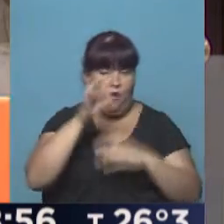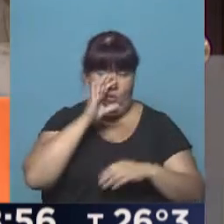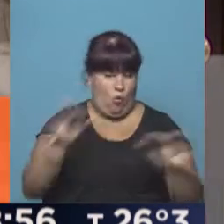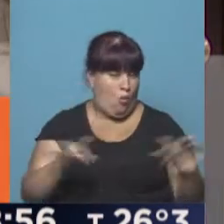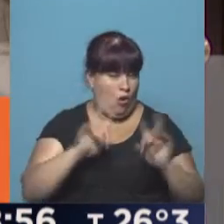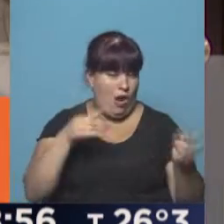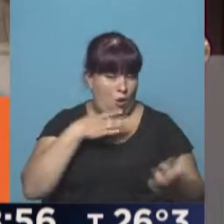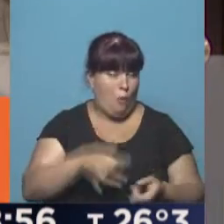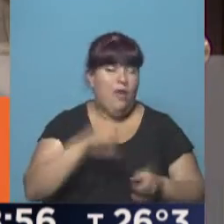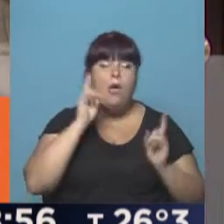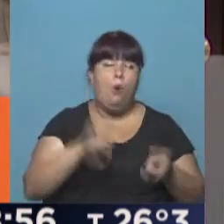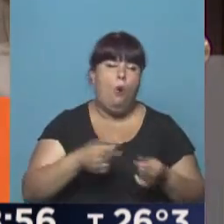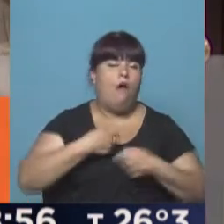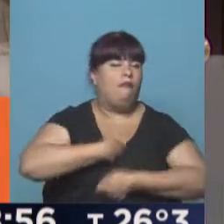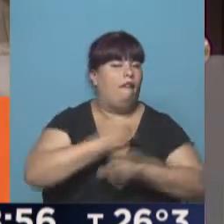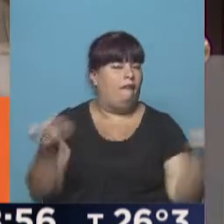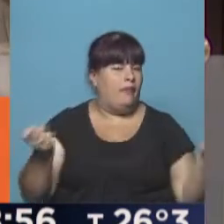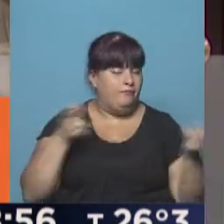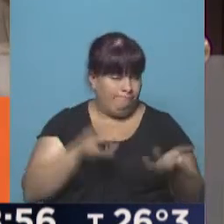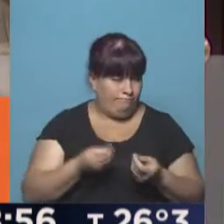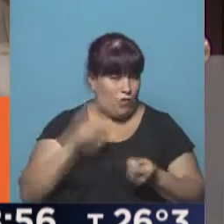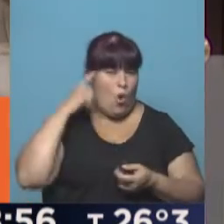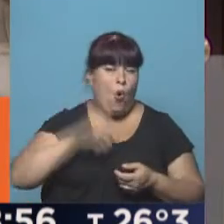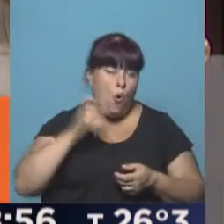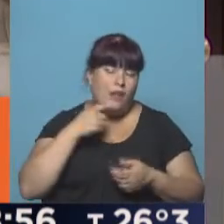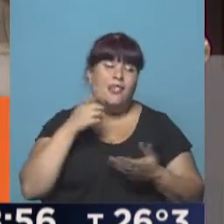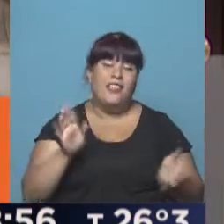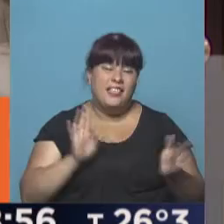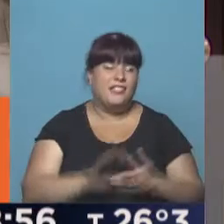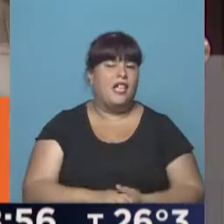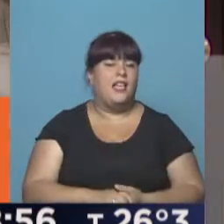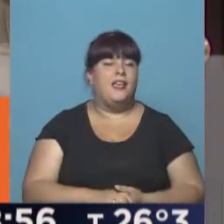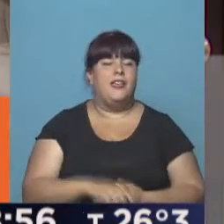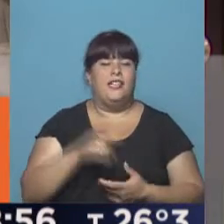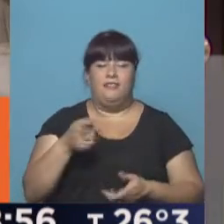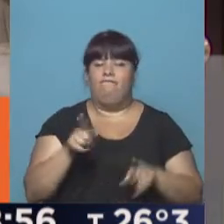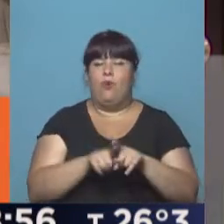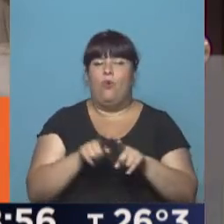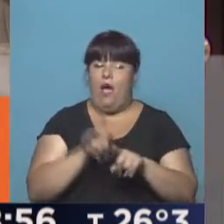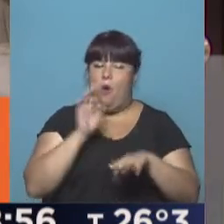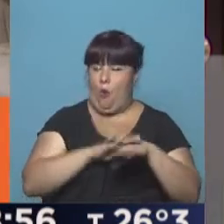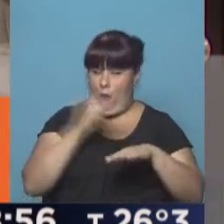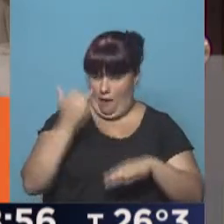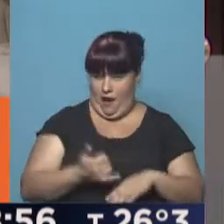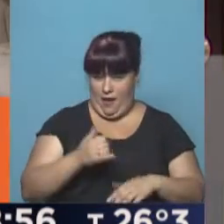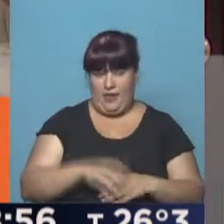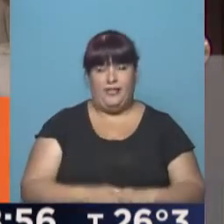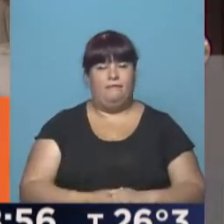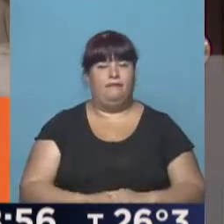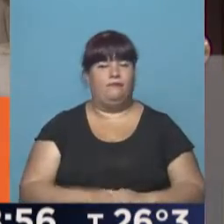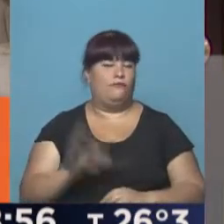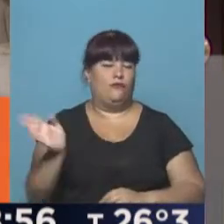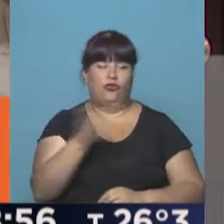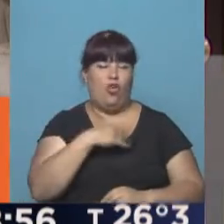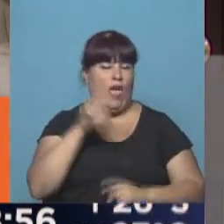realizaban y sin embargo había una distribución de la cual el juez entiende de que estarían implicados